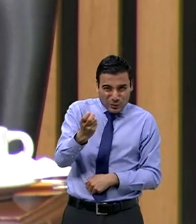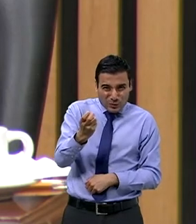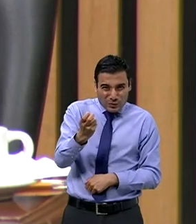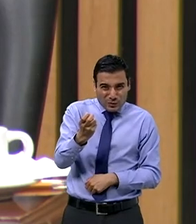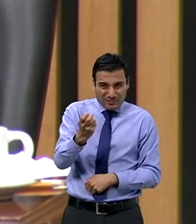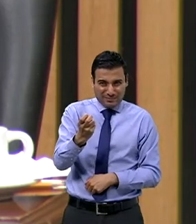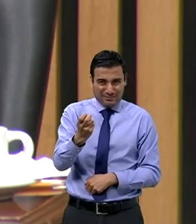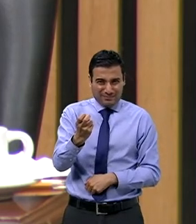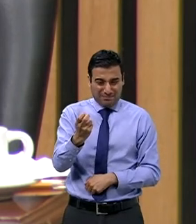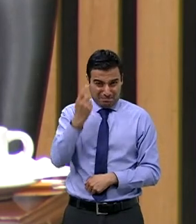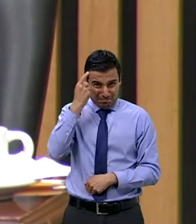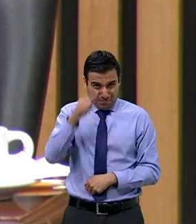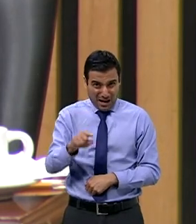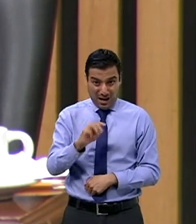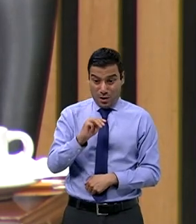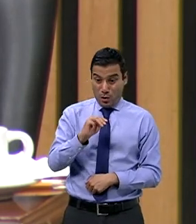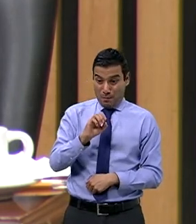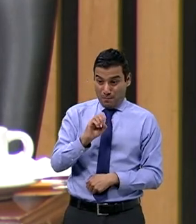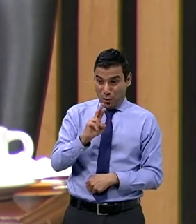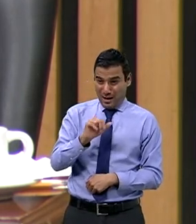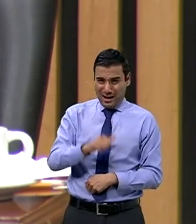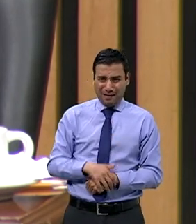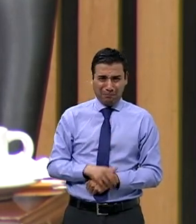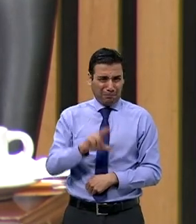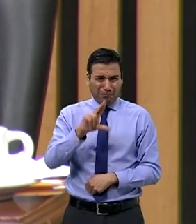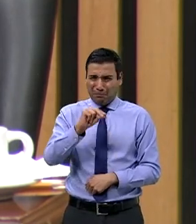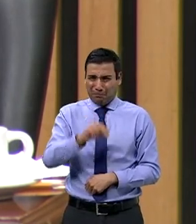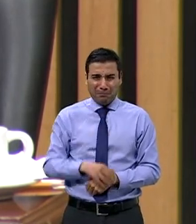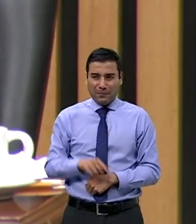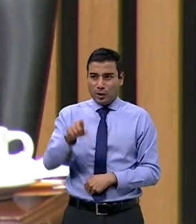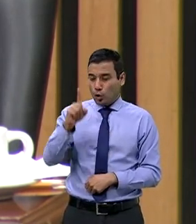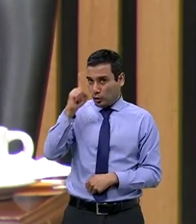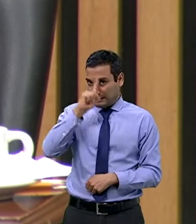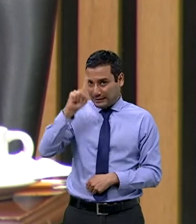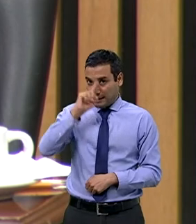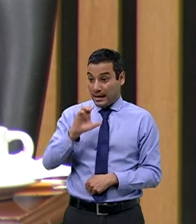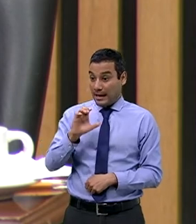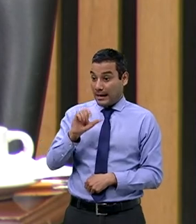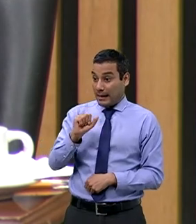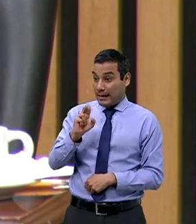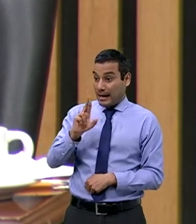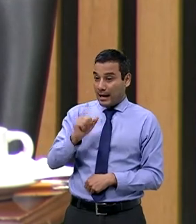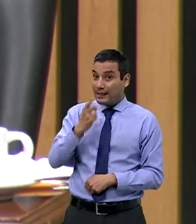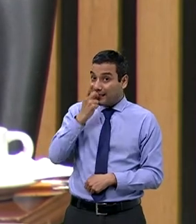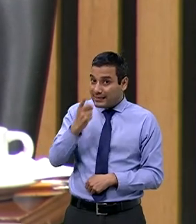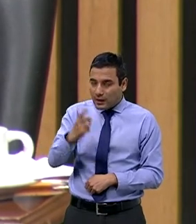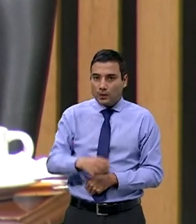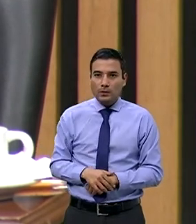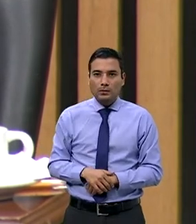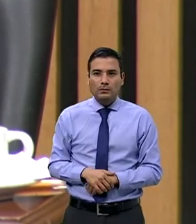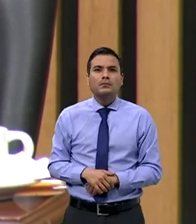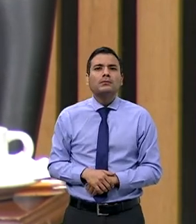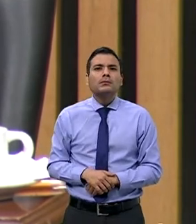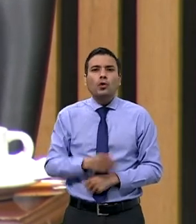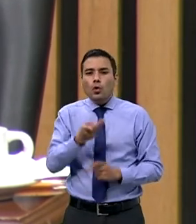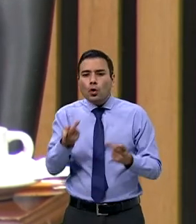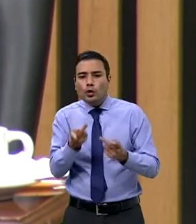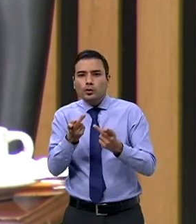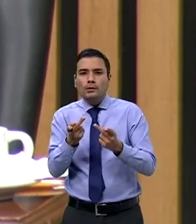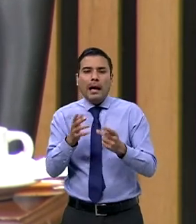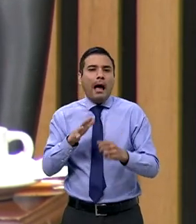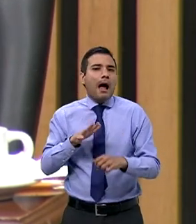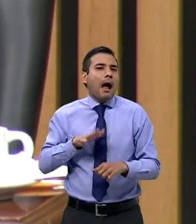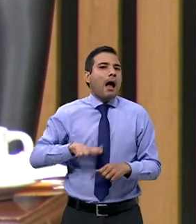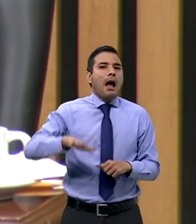ya lo dijo la consejera carla una consulta popular es de la ciudadanía y fue ayer la